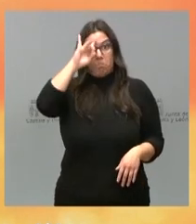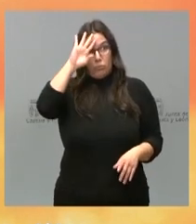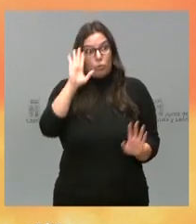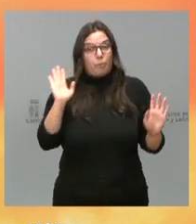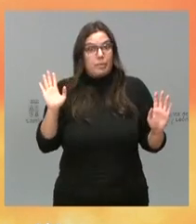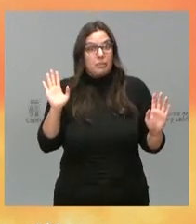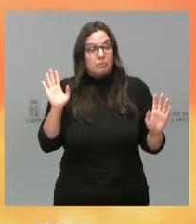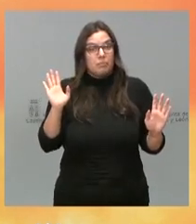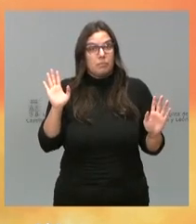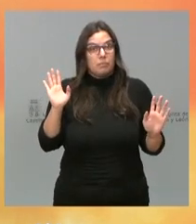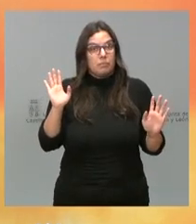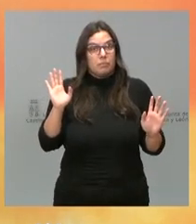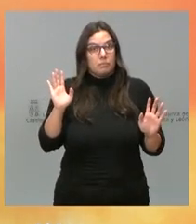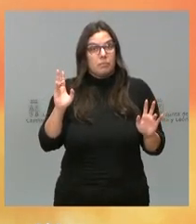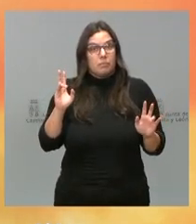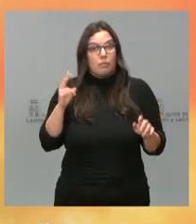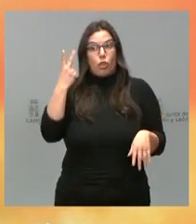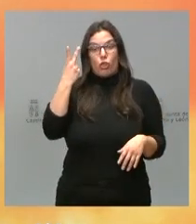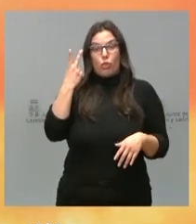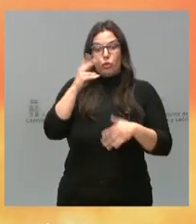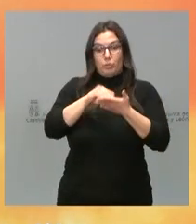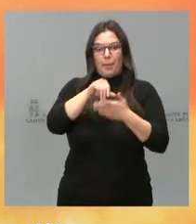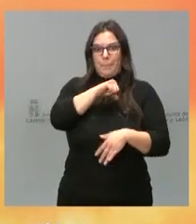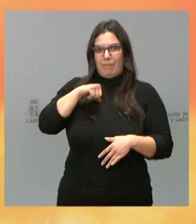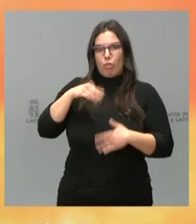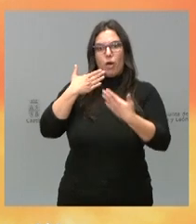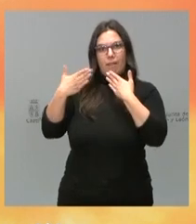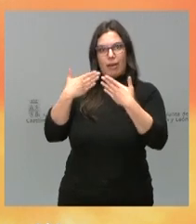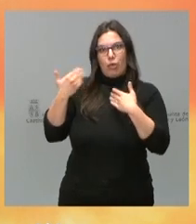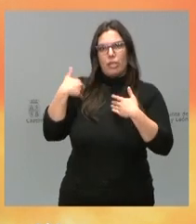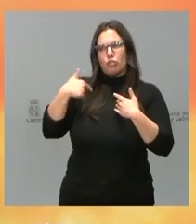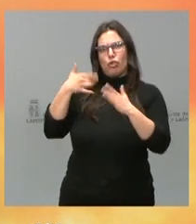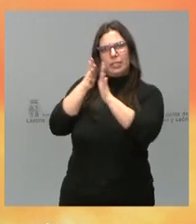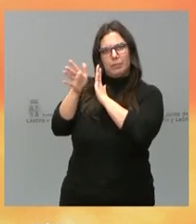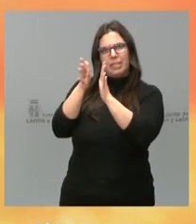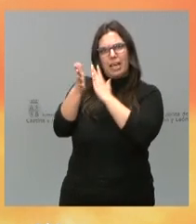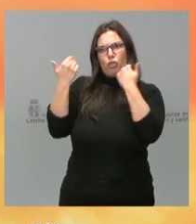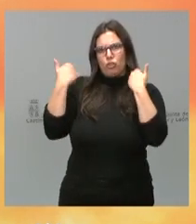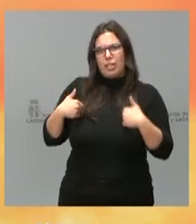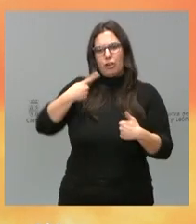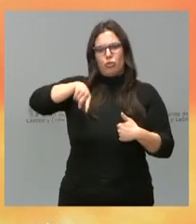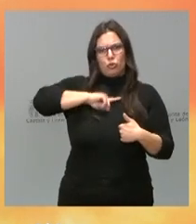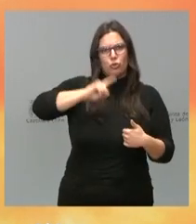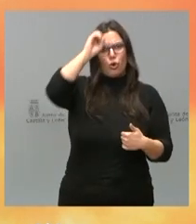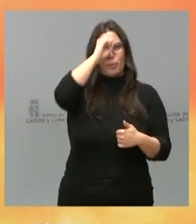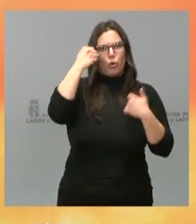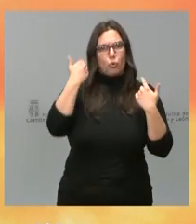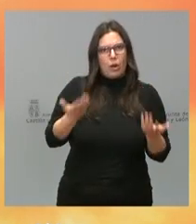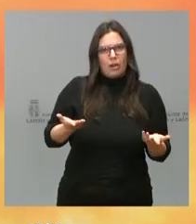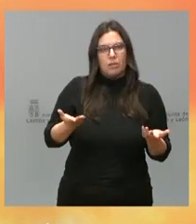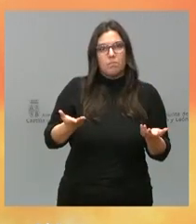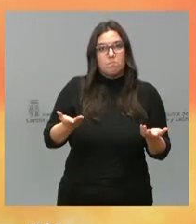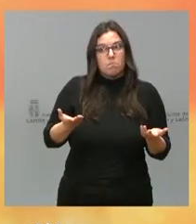que esas dos conversaciones privadas que le he trasladado Cuál es la postura del gobierno